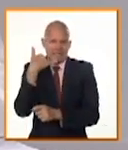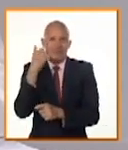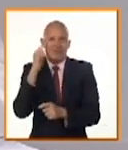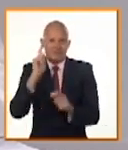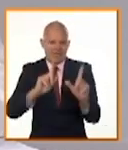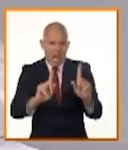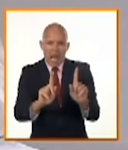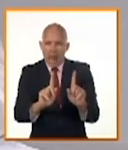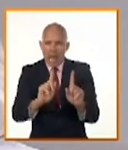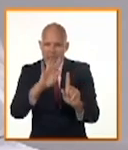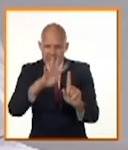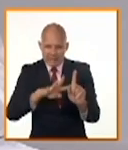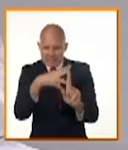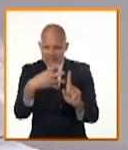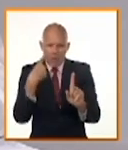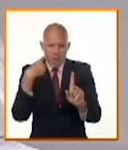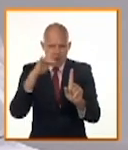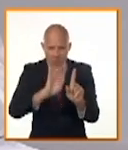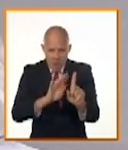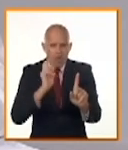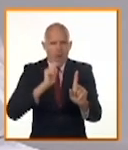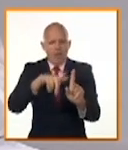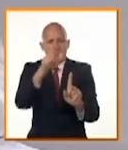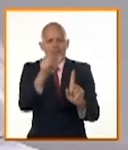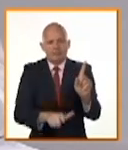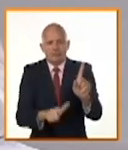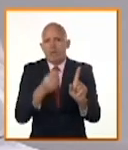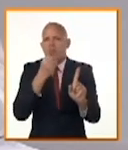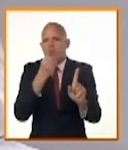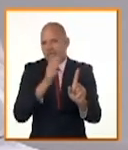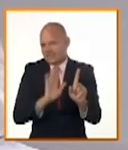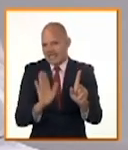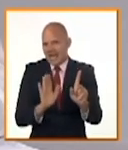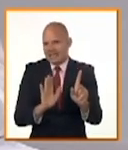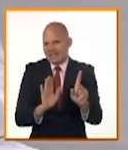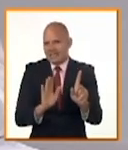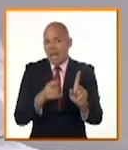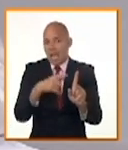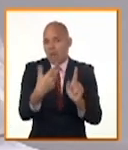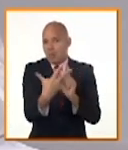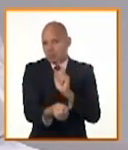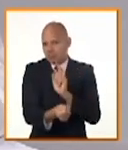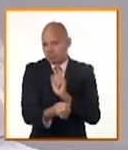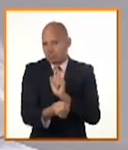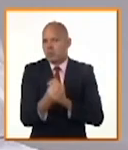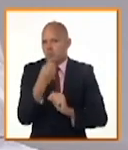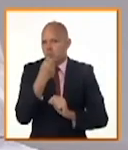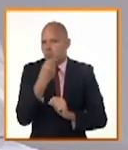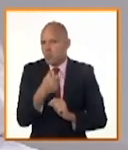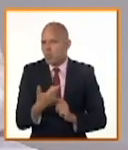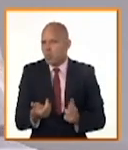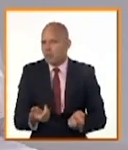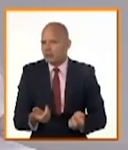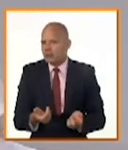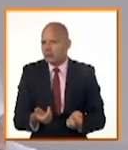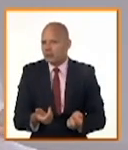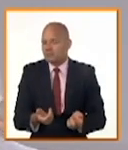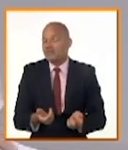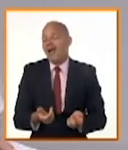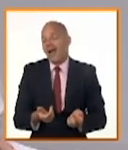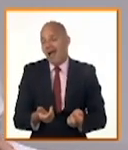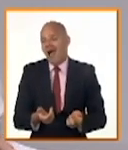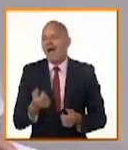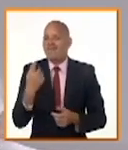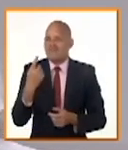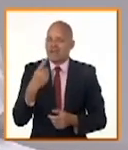el territorio y con el apoyo por supuesto de los gobiernos locales nosotros debemos crear en cada localidad un ecosistema digital donde tengamos